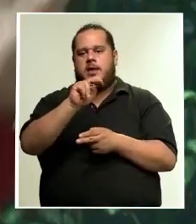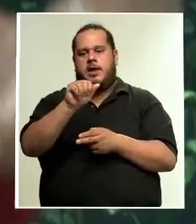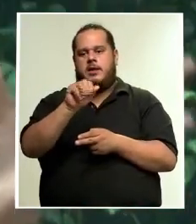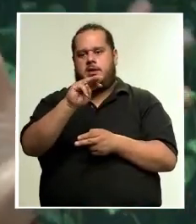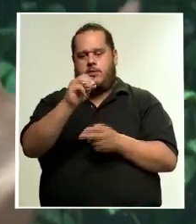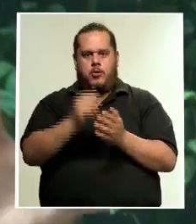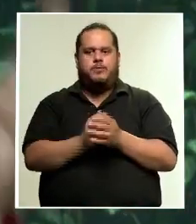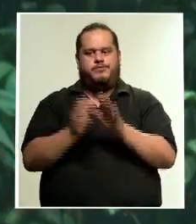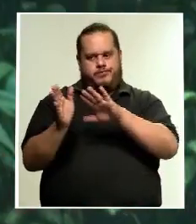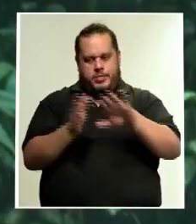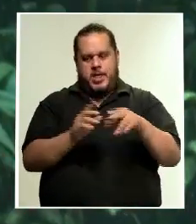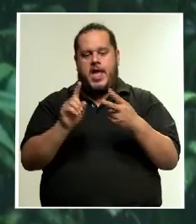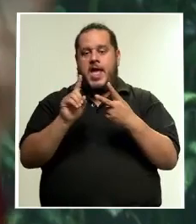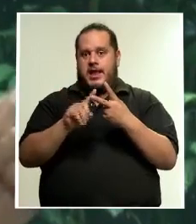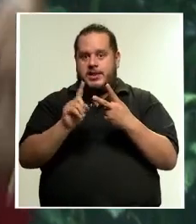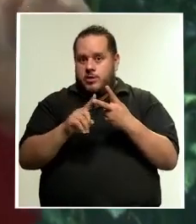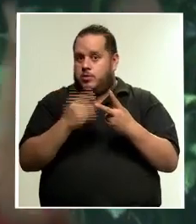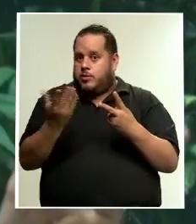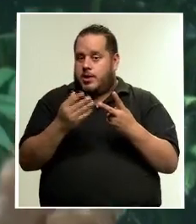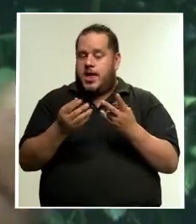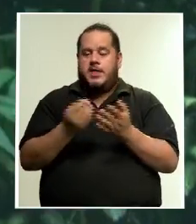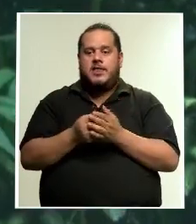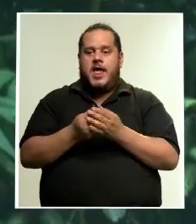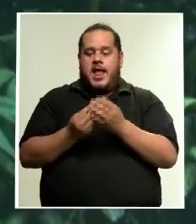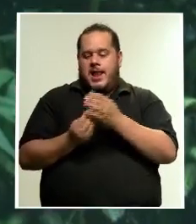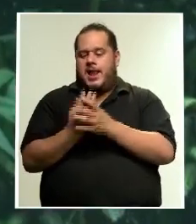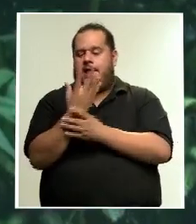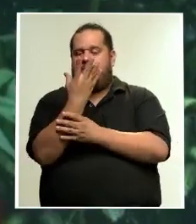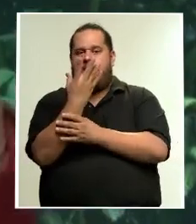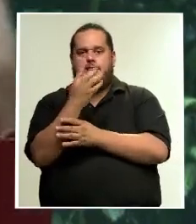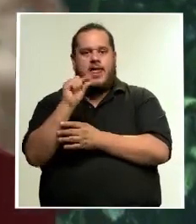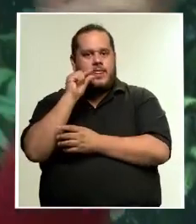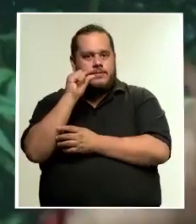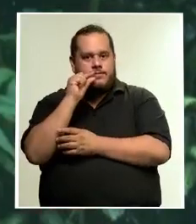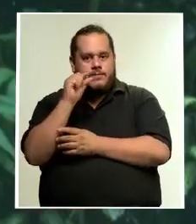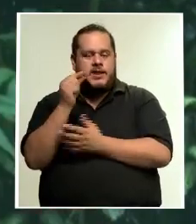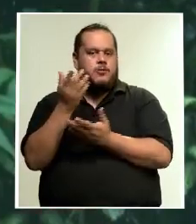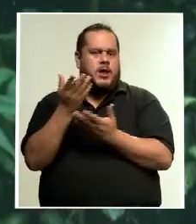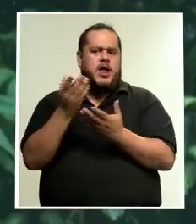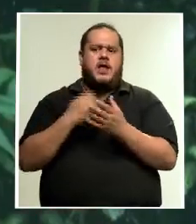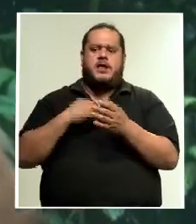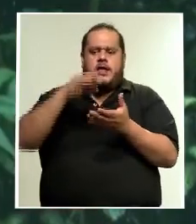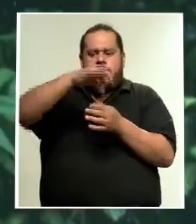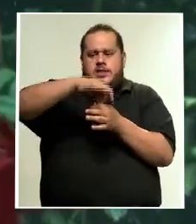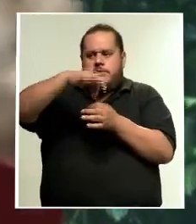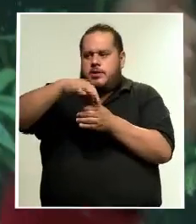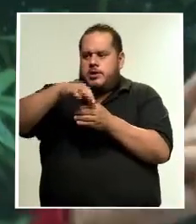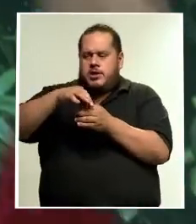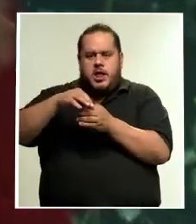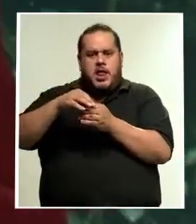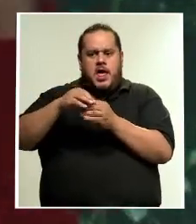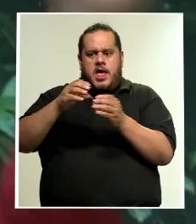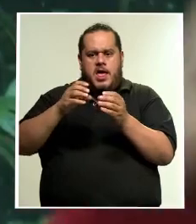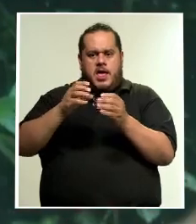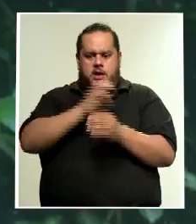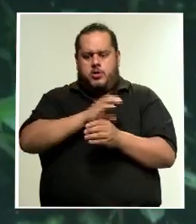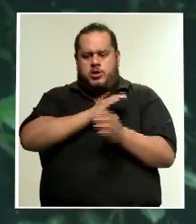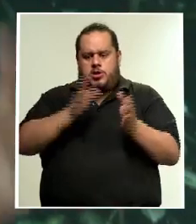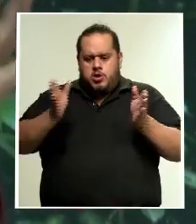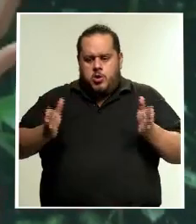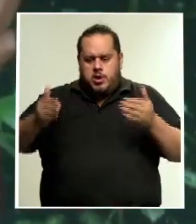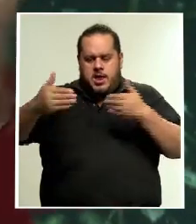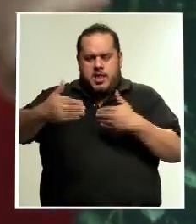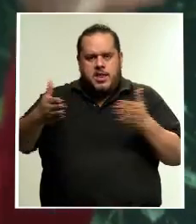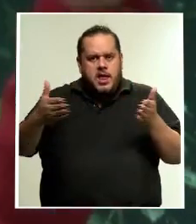planta de marihuana, pero variedades específicas que se cultivarían en condiciones cerradas, bajo